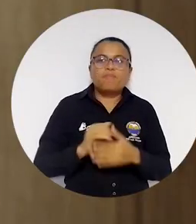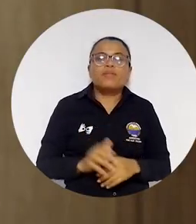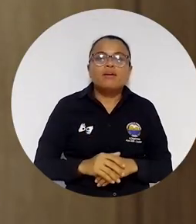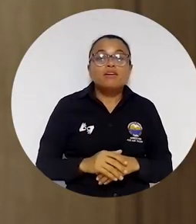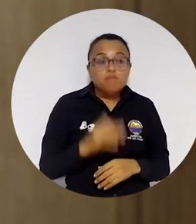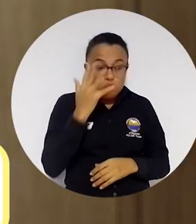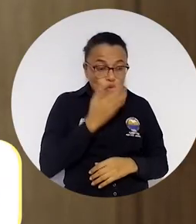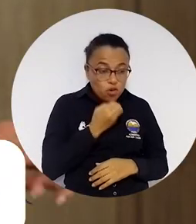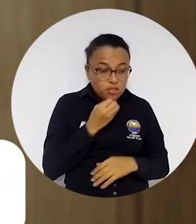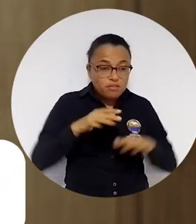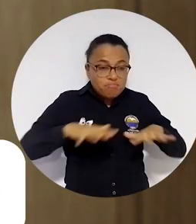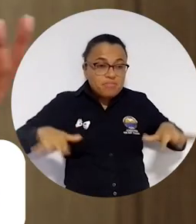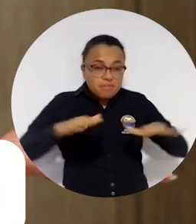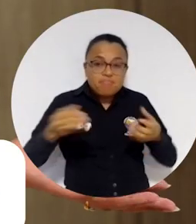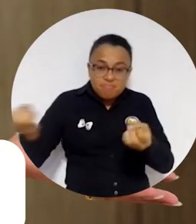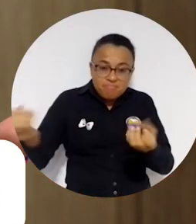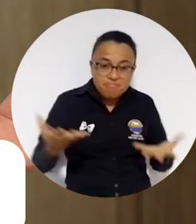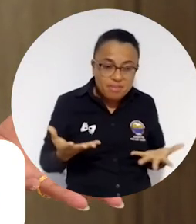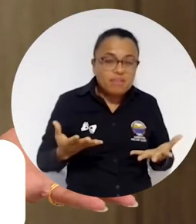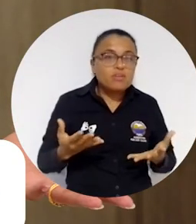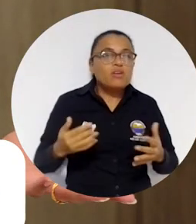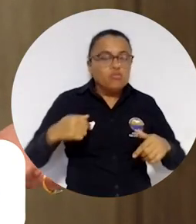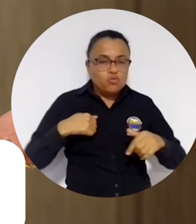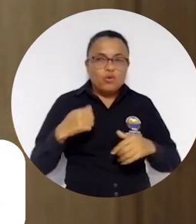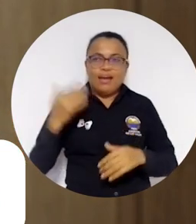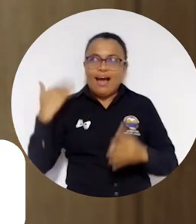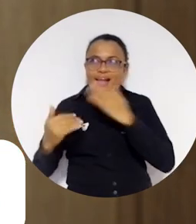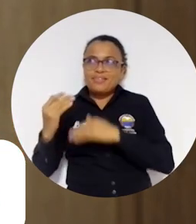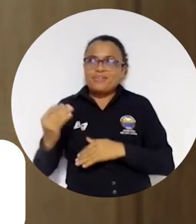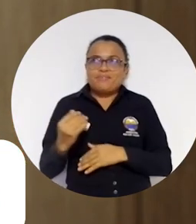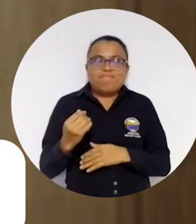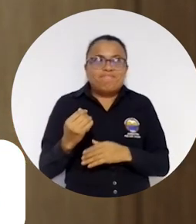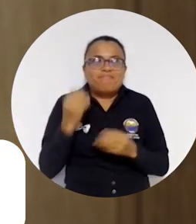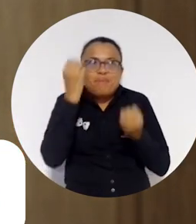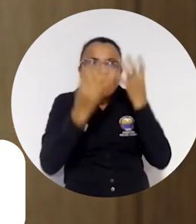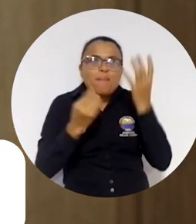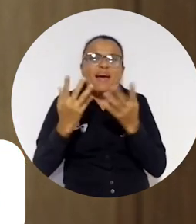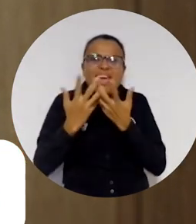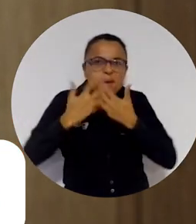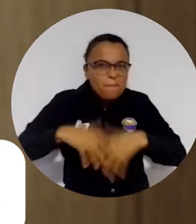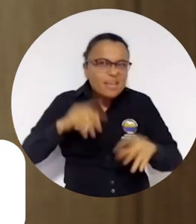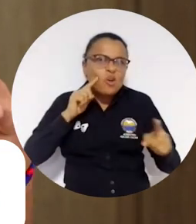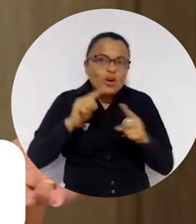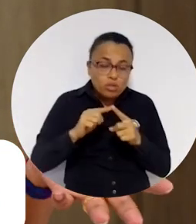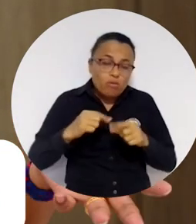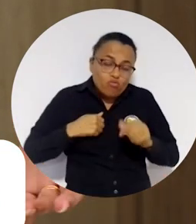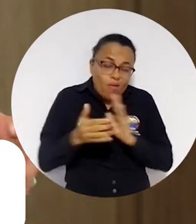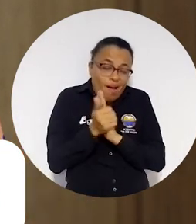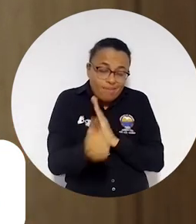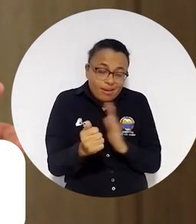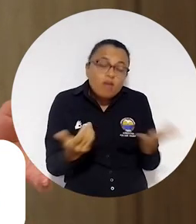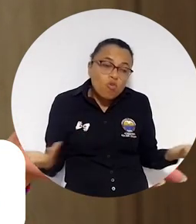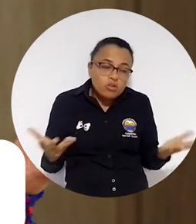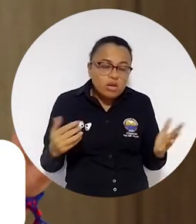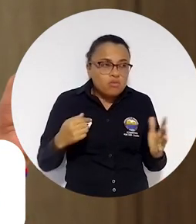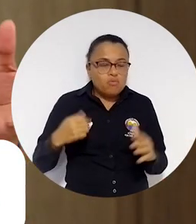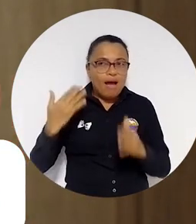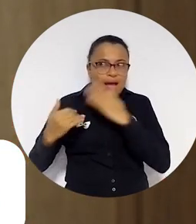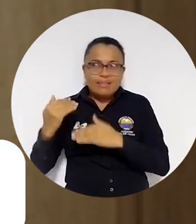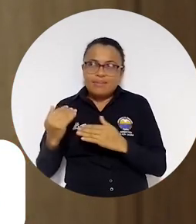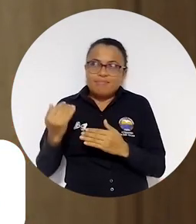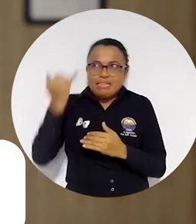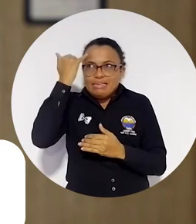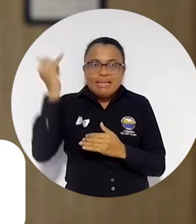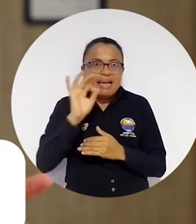muy bonito el hecho de que realmente nos abran el espacio. Yo no me había animado nunca a crear una empresa pese al talento